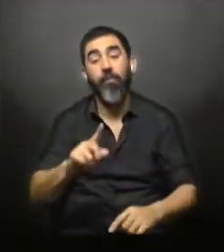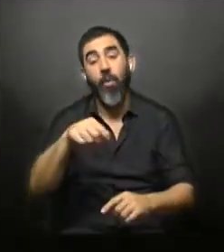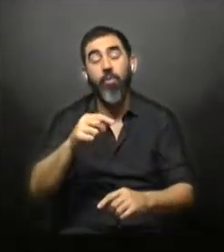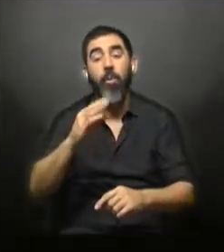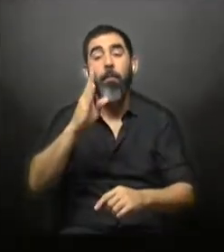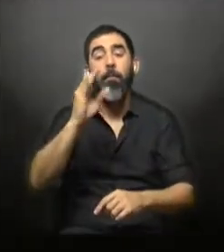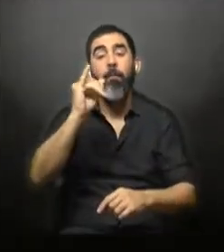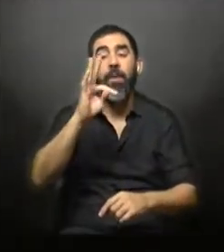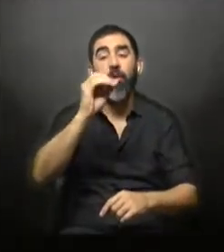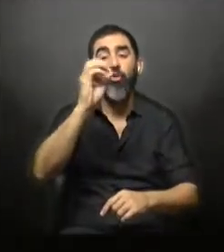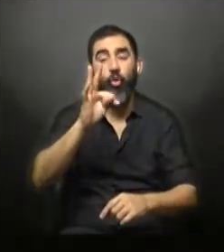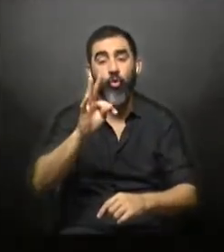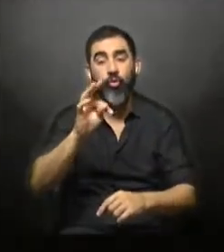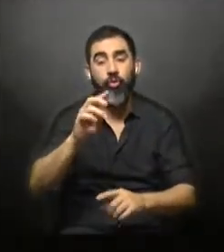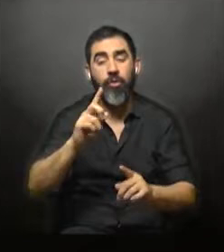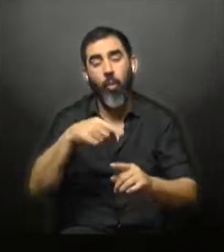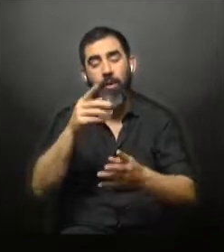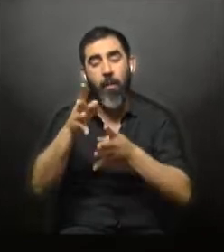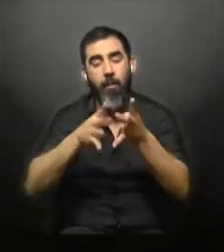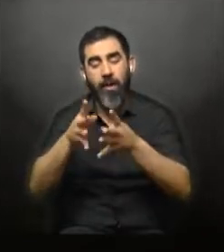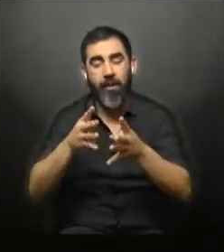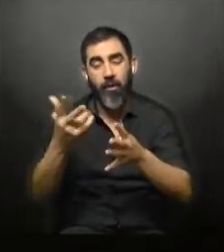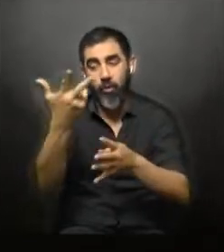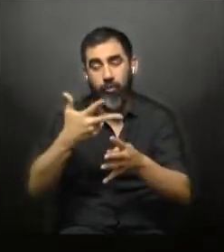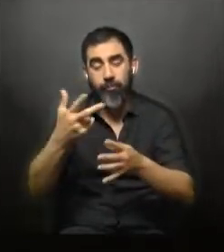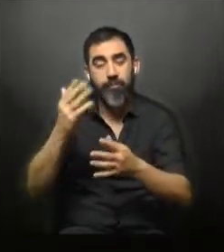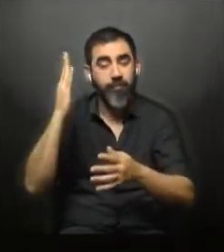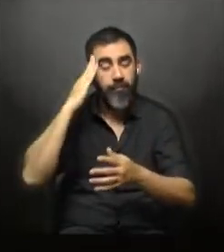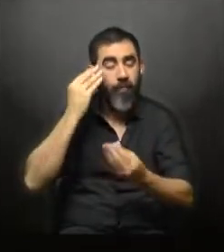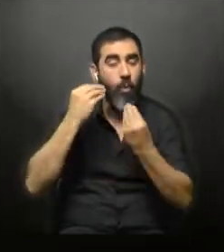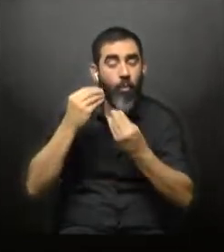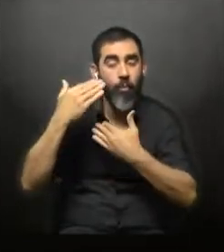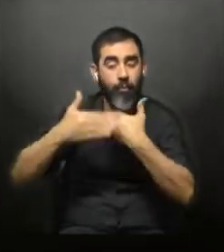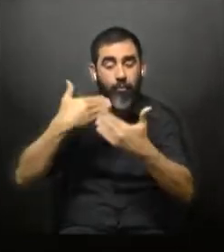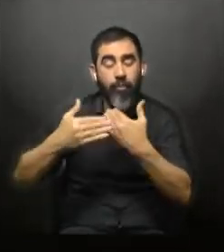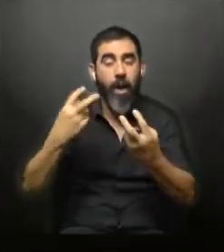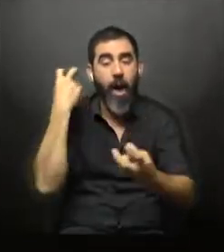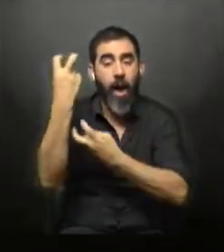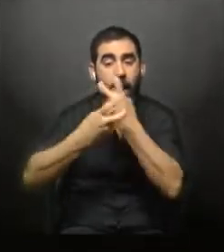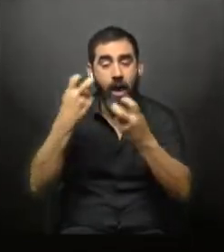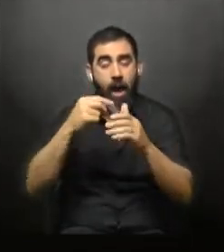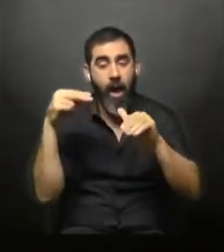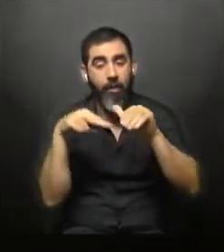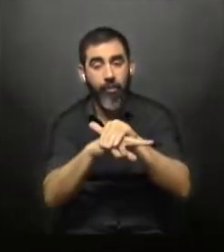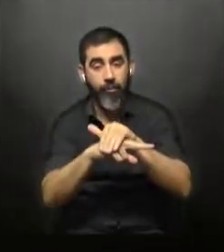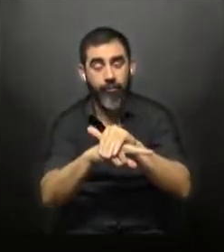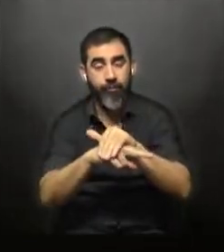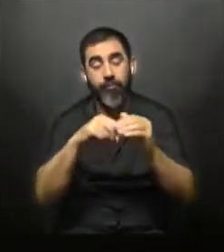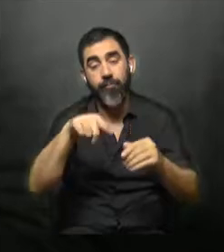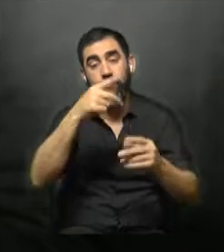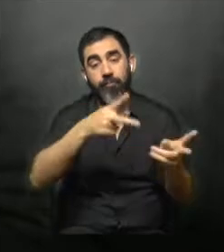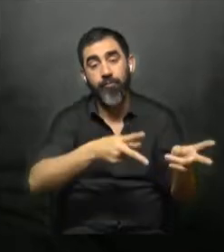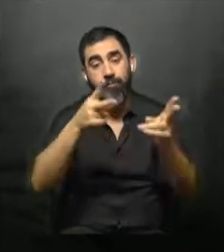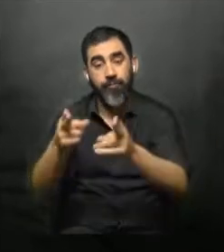pitot y un micromanómetro. O sea, con varios instrumentos determinamos cómo es el flujo adentro del túnel. El siguiente